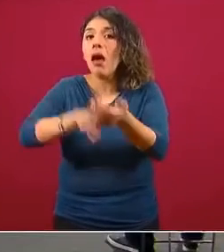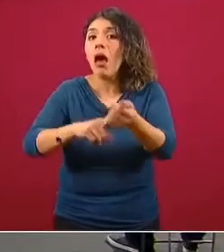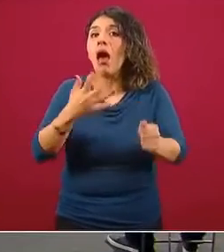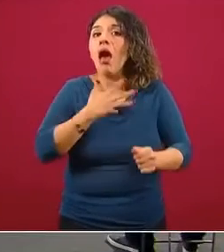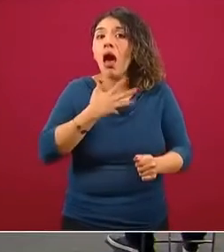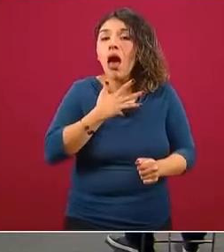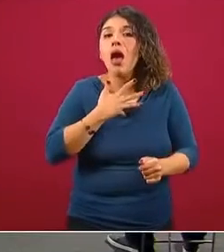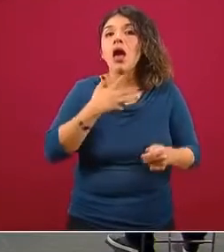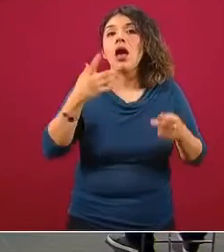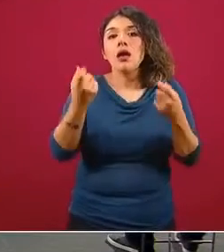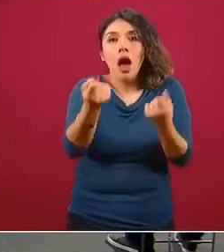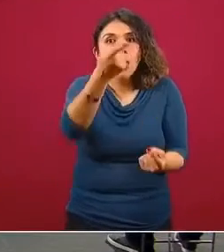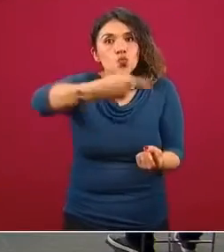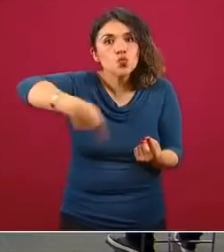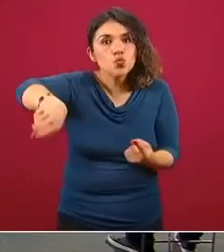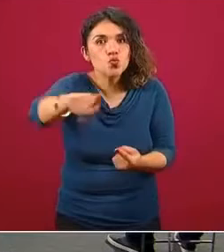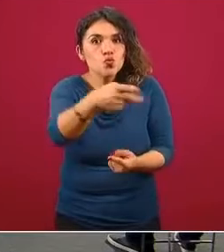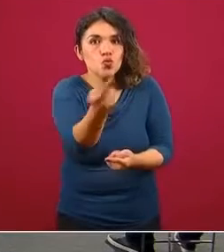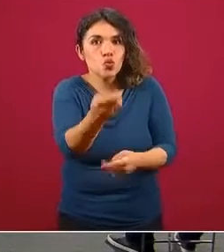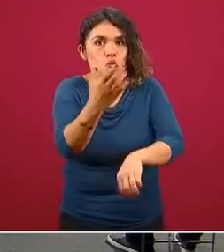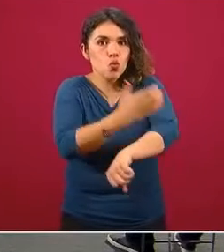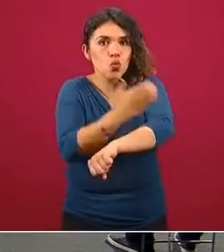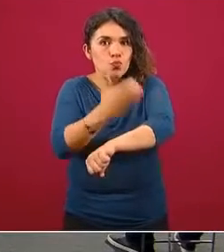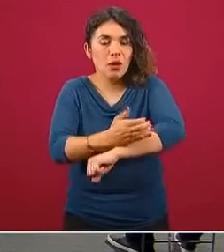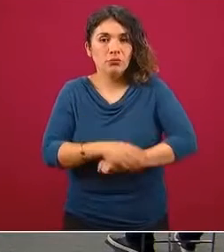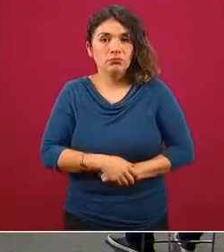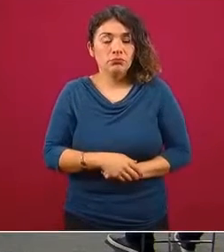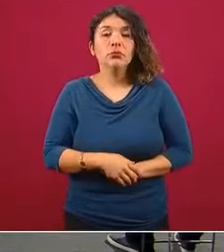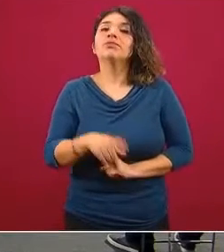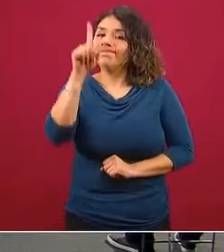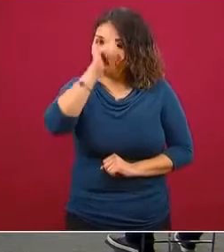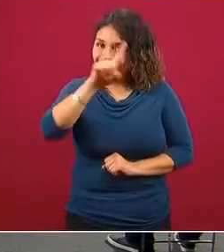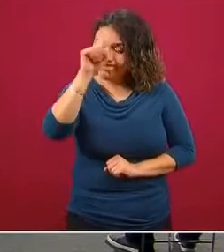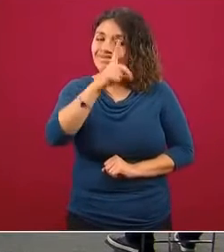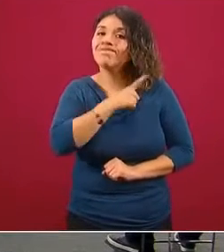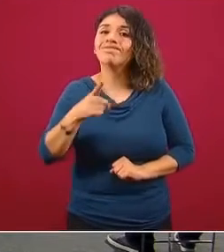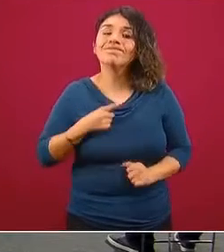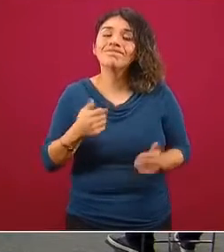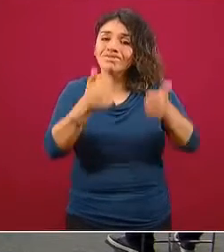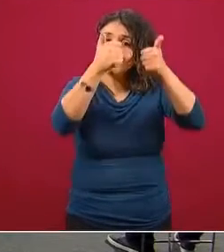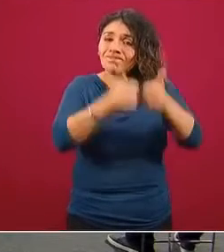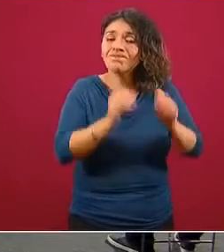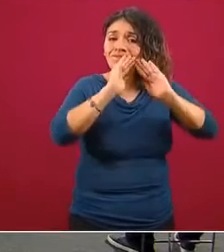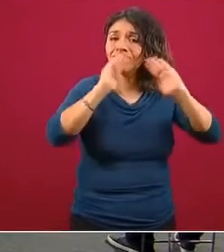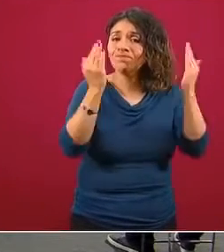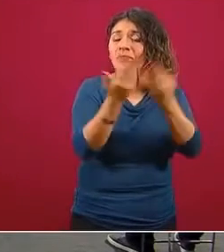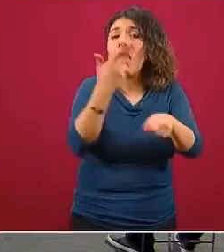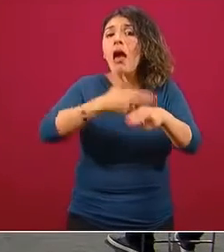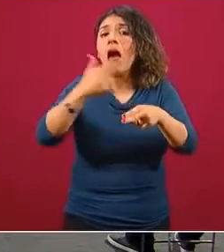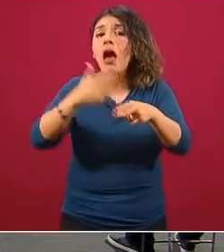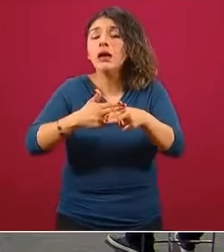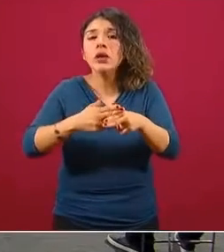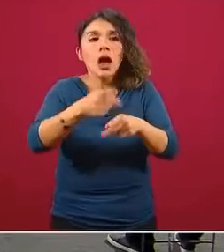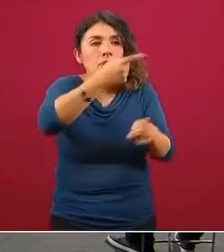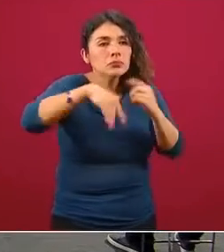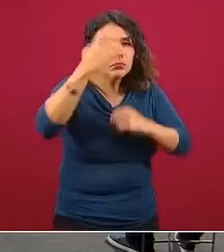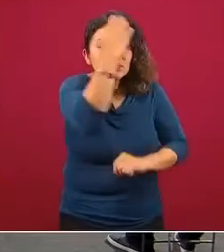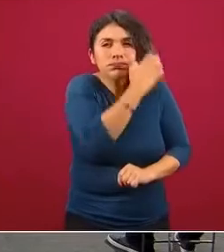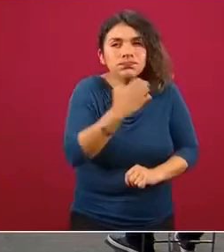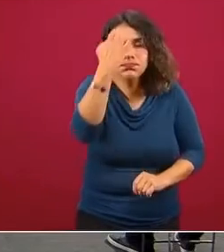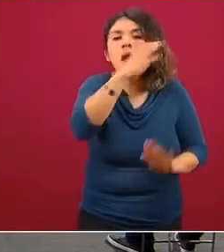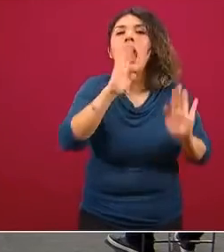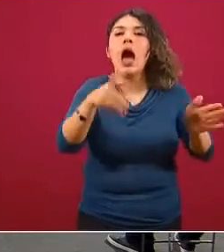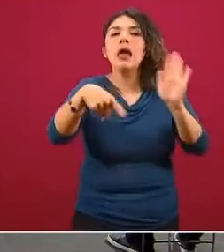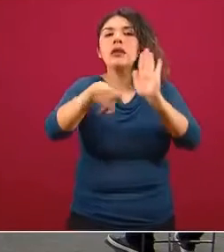involucradas las reporteras y los reporteros. Y se recomendó aislamiento hasta que se encontró pruebas negativas en el